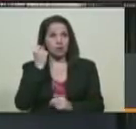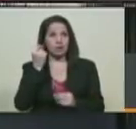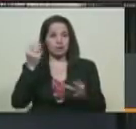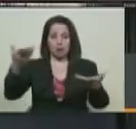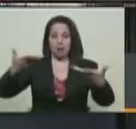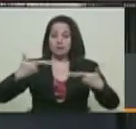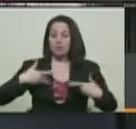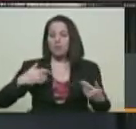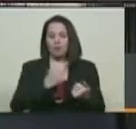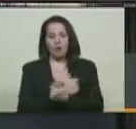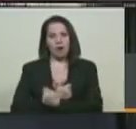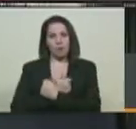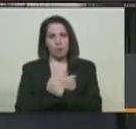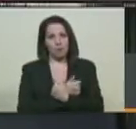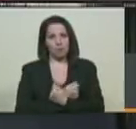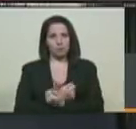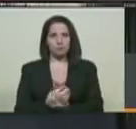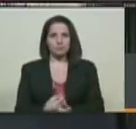con amor.